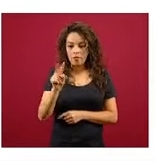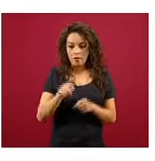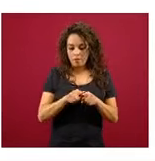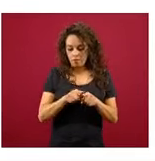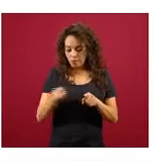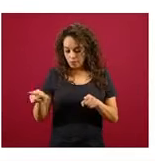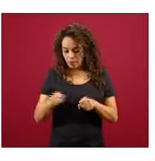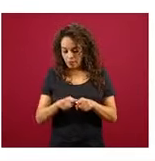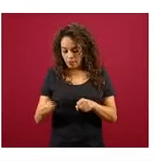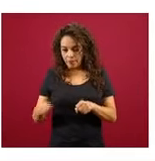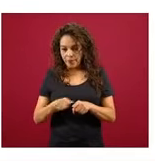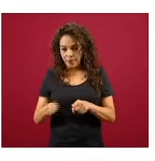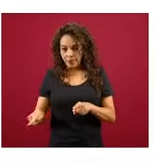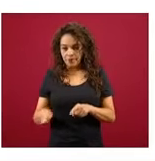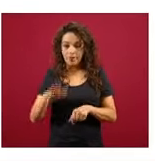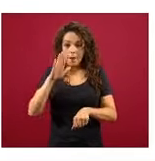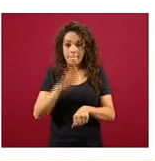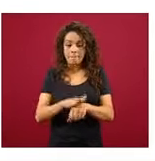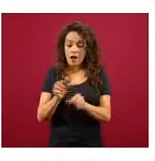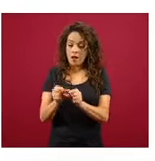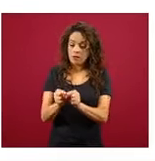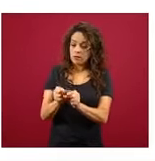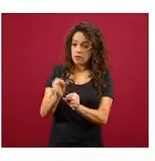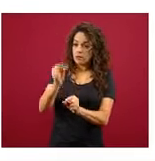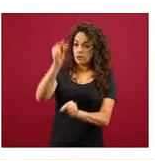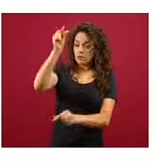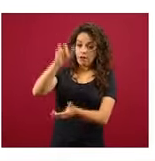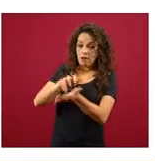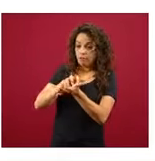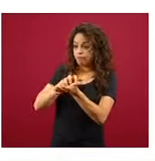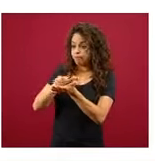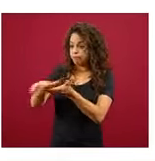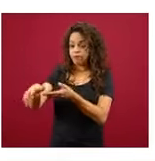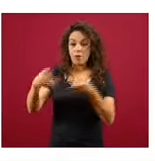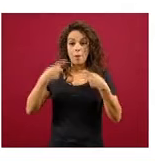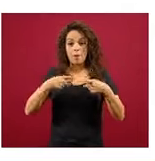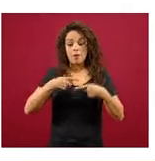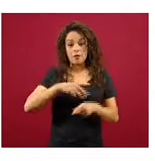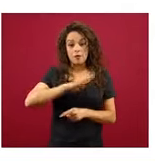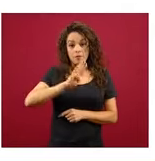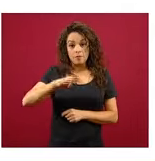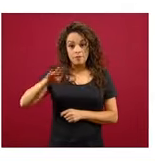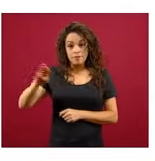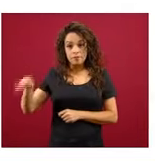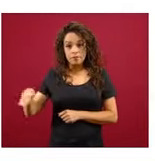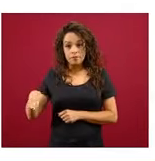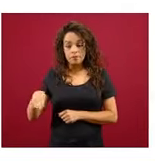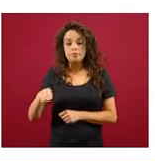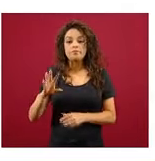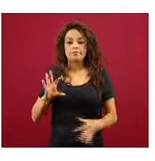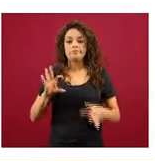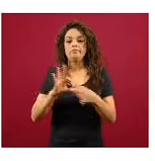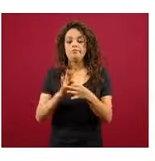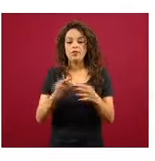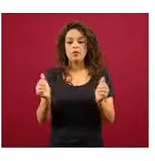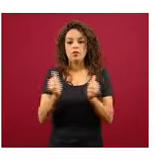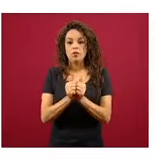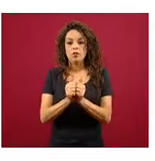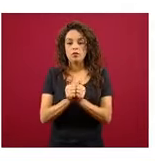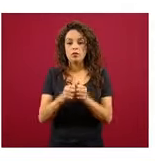de mayor tamaño, es decir, la mayor cantidad de personas que lamentablemente han fallecido, pertenecen a los grupos de